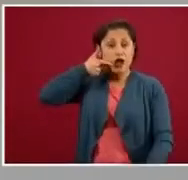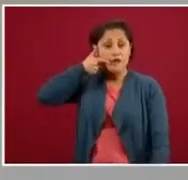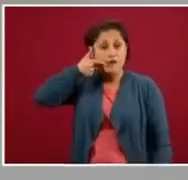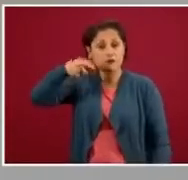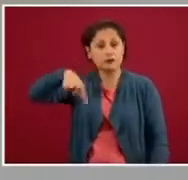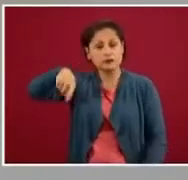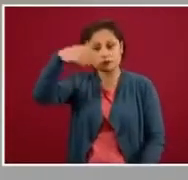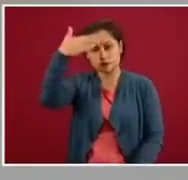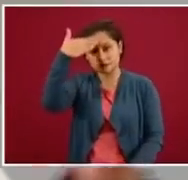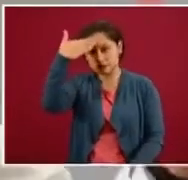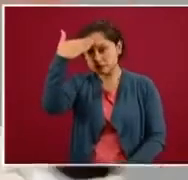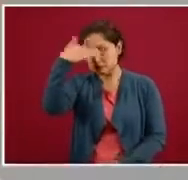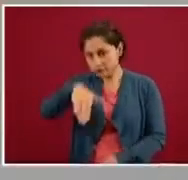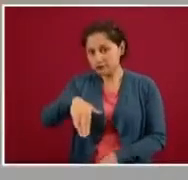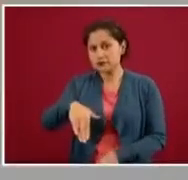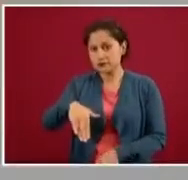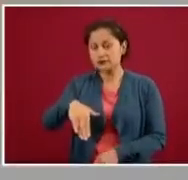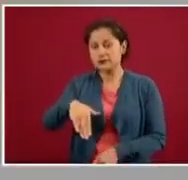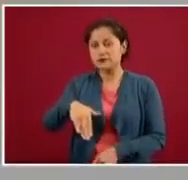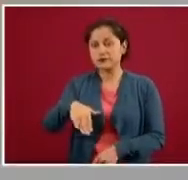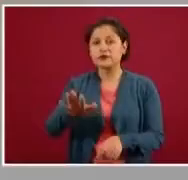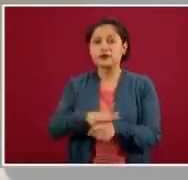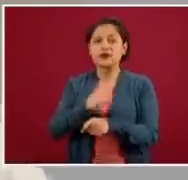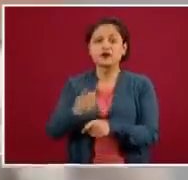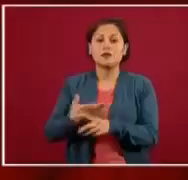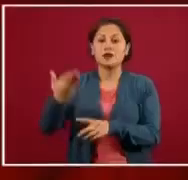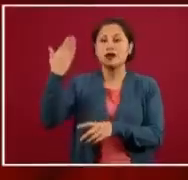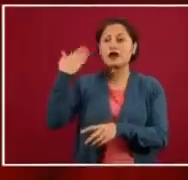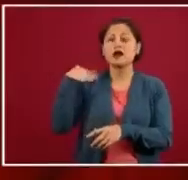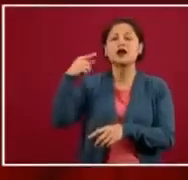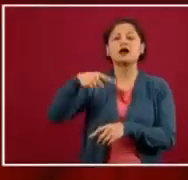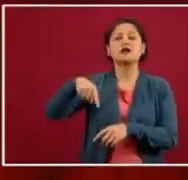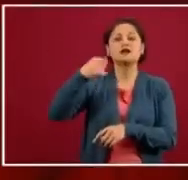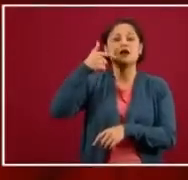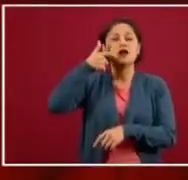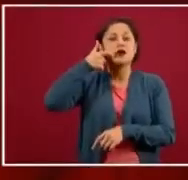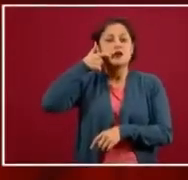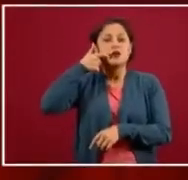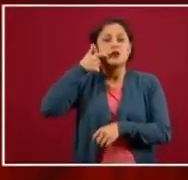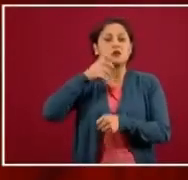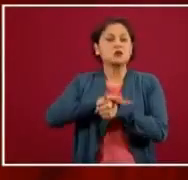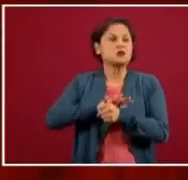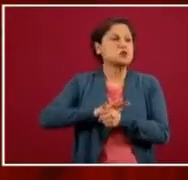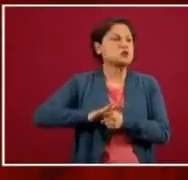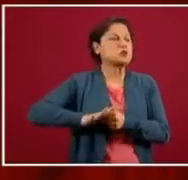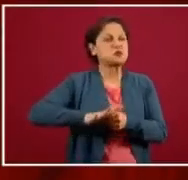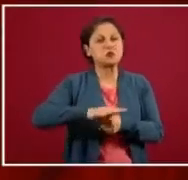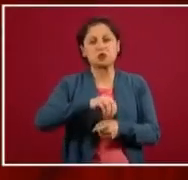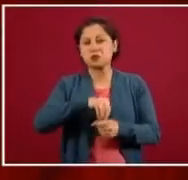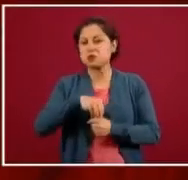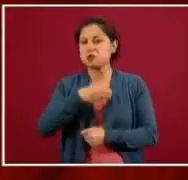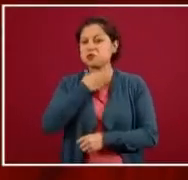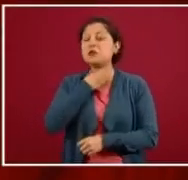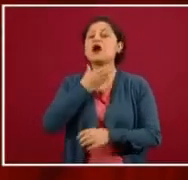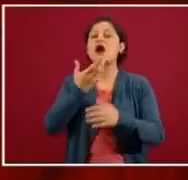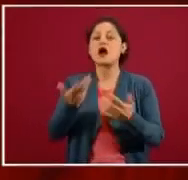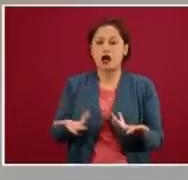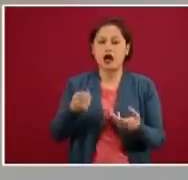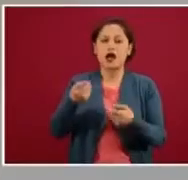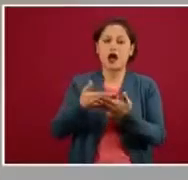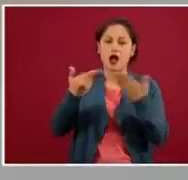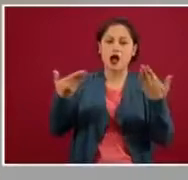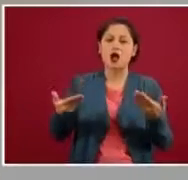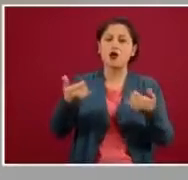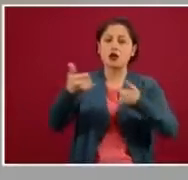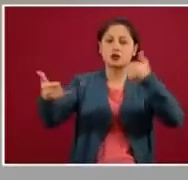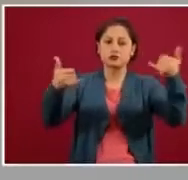de un episodio en donde se nos saturó el centro de llamadas, lo expandimos masivamente, estamos lejos de que se nos sature, entonces usted